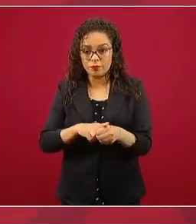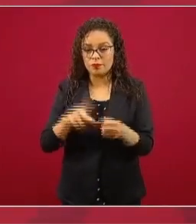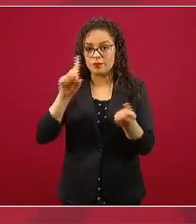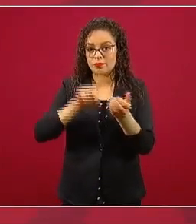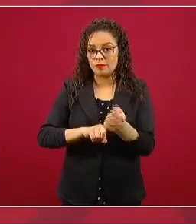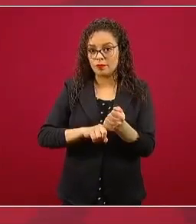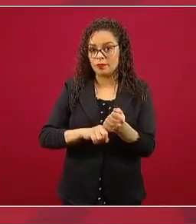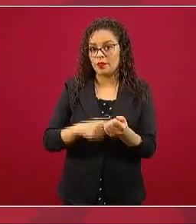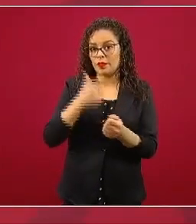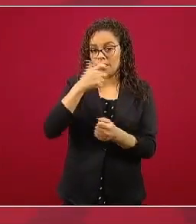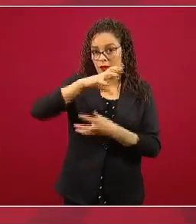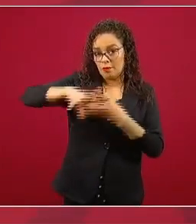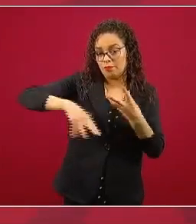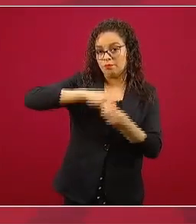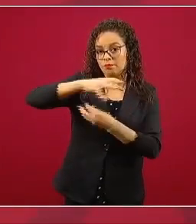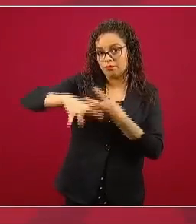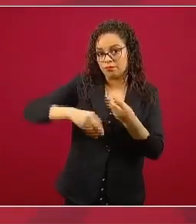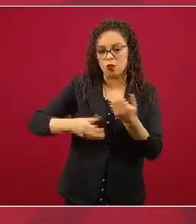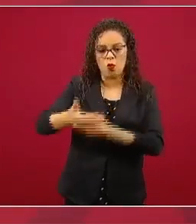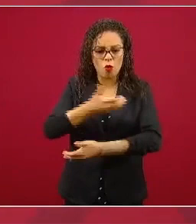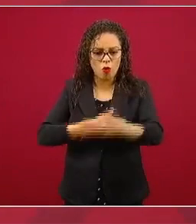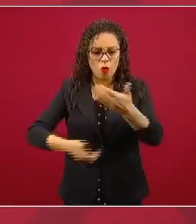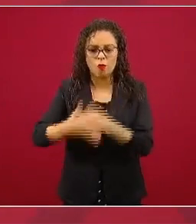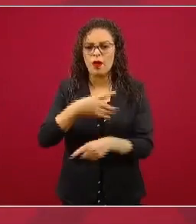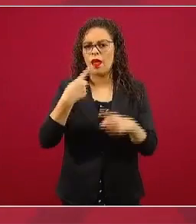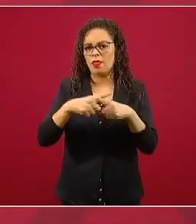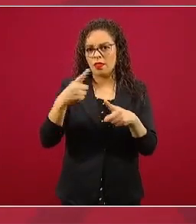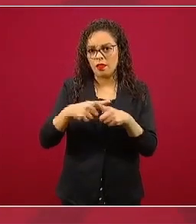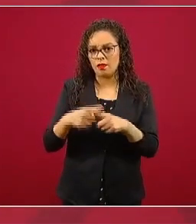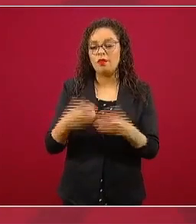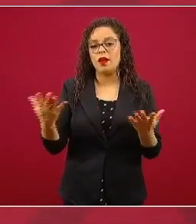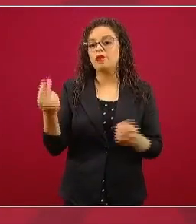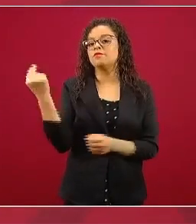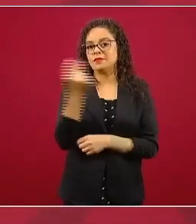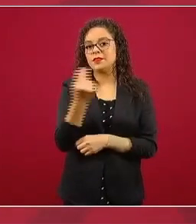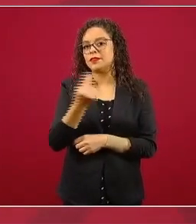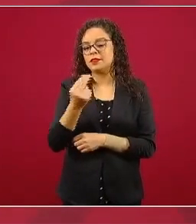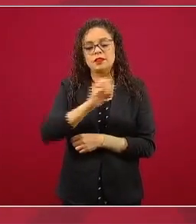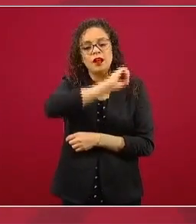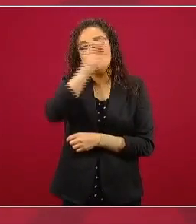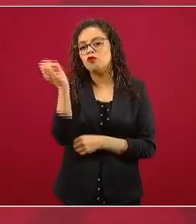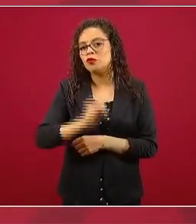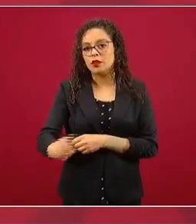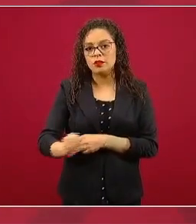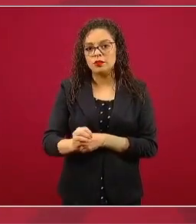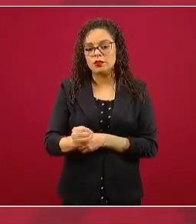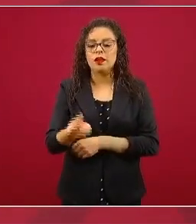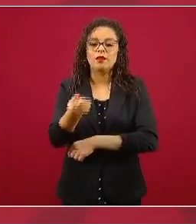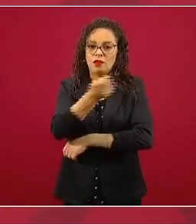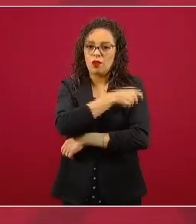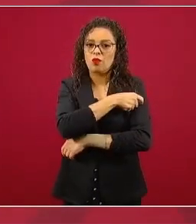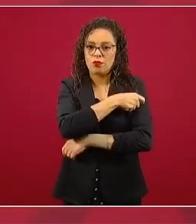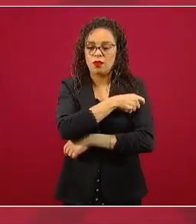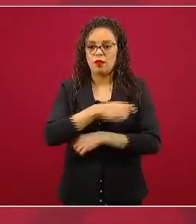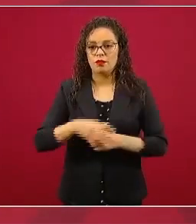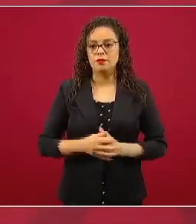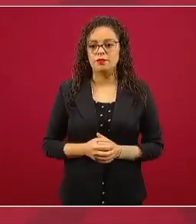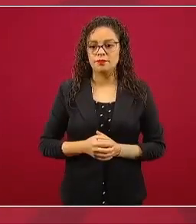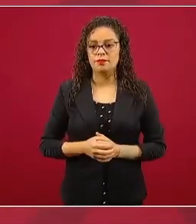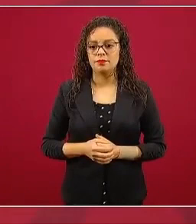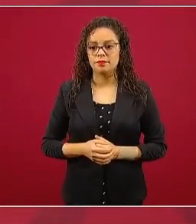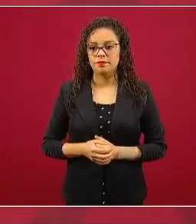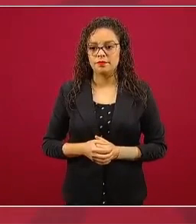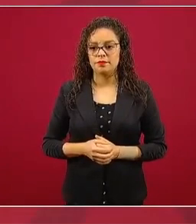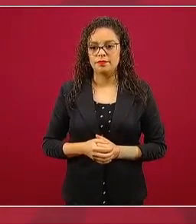mundo y comercial y de todo tipo, vas a necesitar la vacuna. Entonces, el que se tenga un